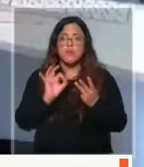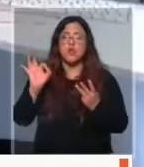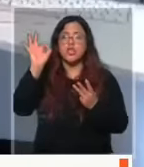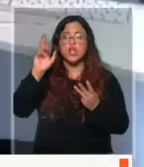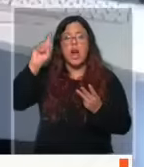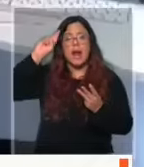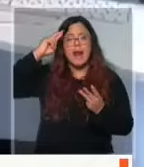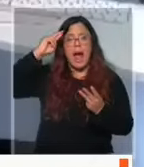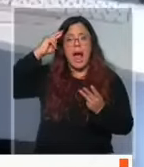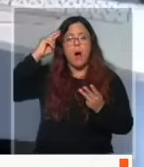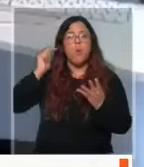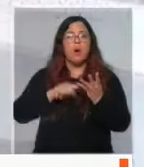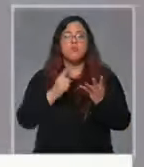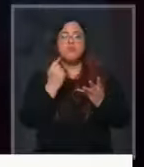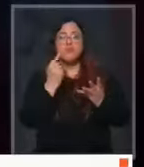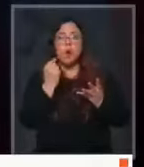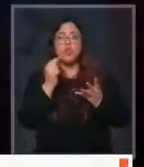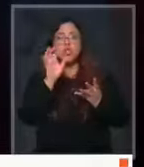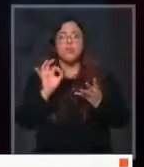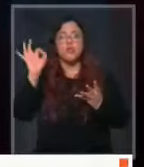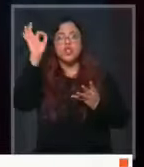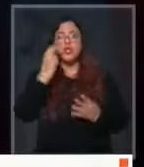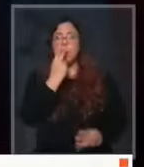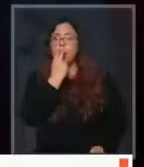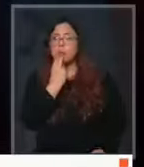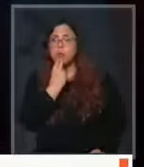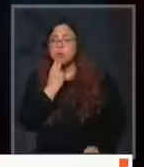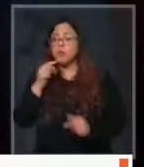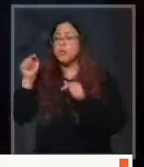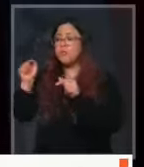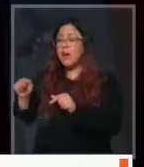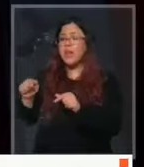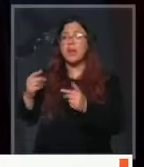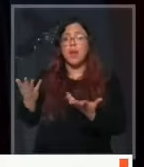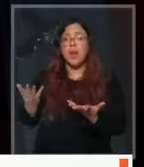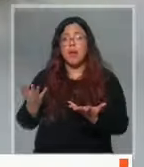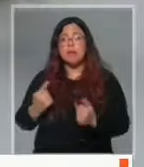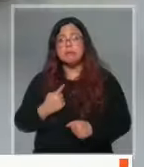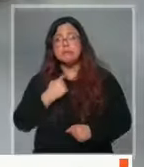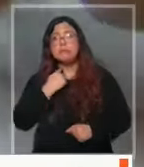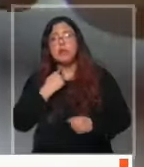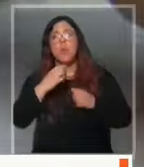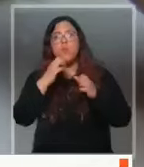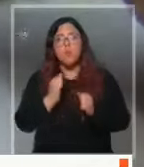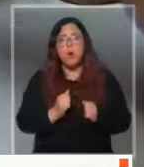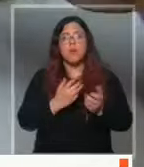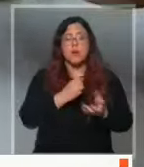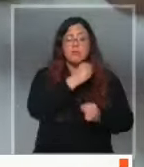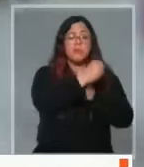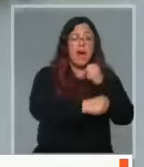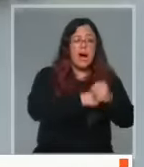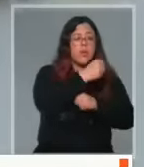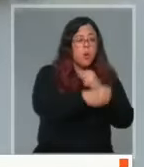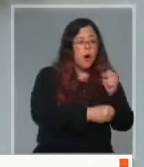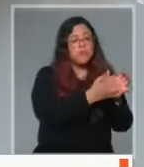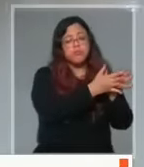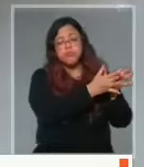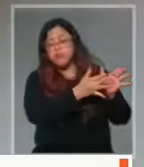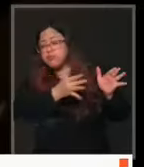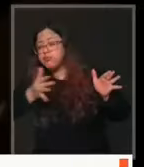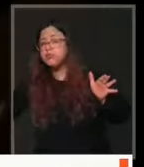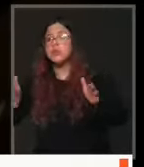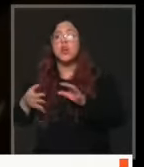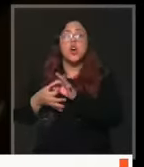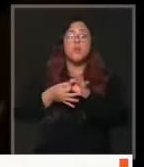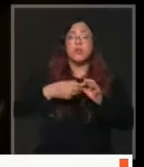Rancagua, un 11% en Puerto Montt. Una deuda que trae un gran peso en el camino y que puede extenderse varios años. Por eso los aumentos en la